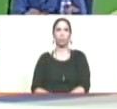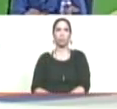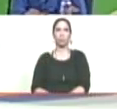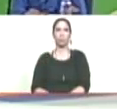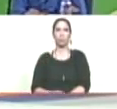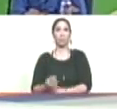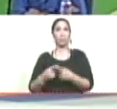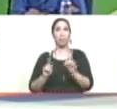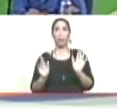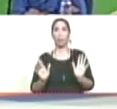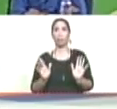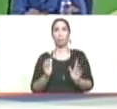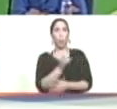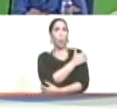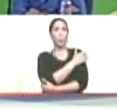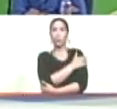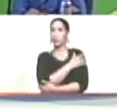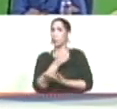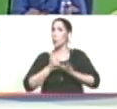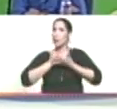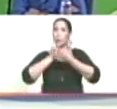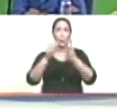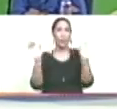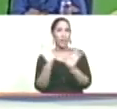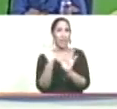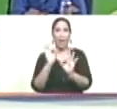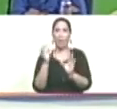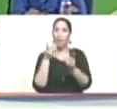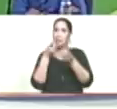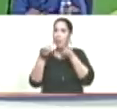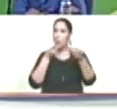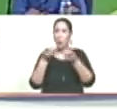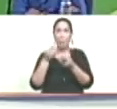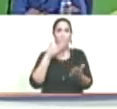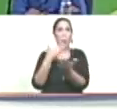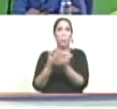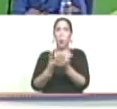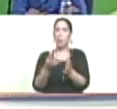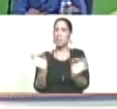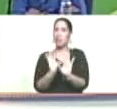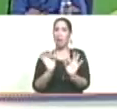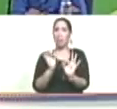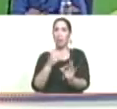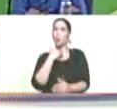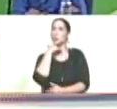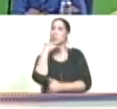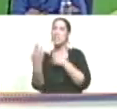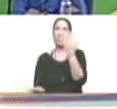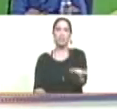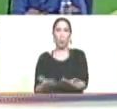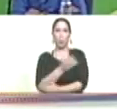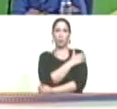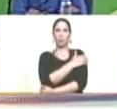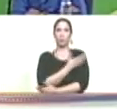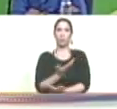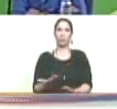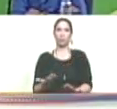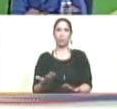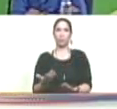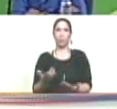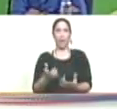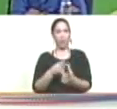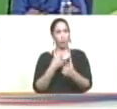Pero es que ni lavan ni prestan la batea, ni vienen a dialogar, ni proponen nada. Y ahora que yo he